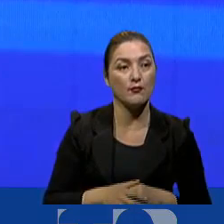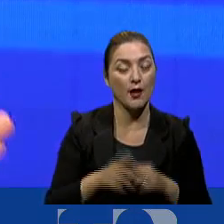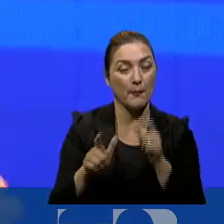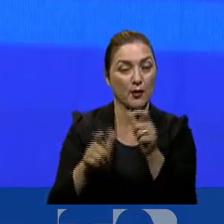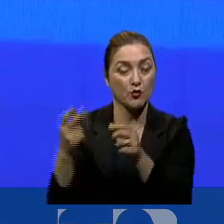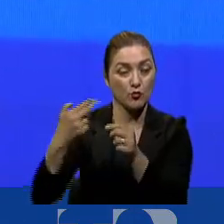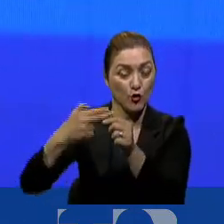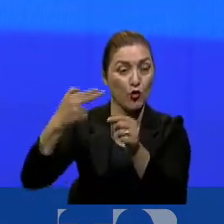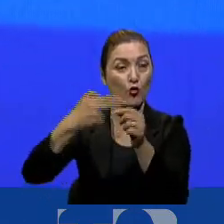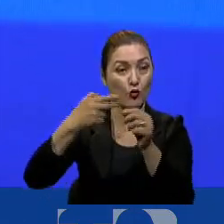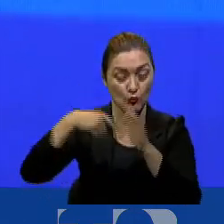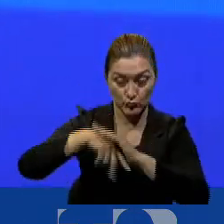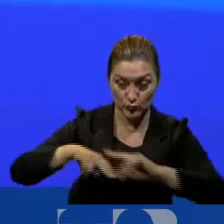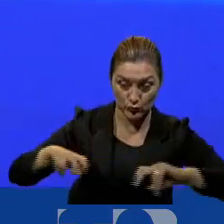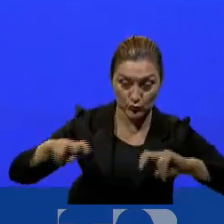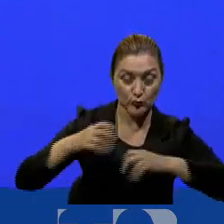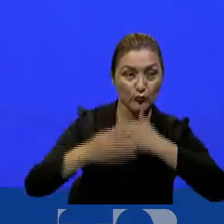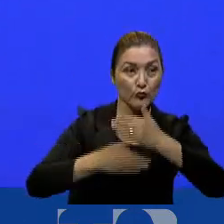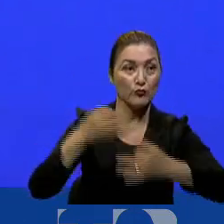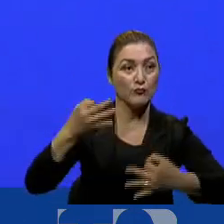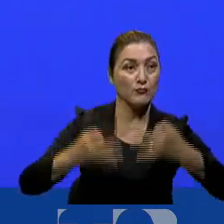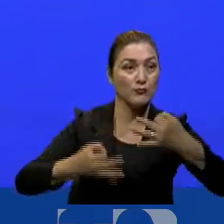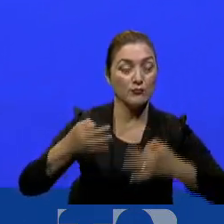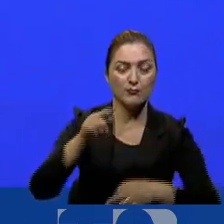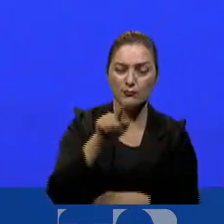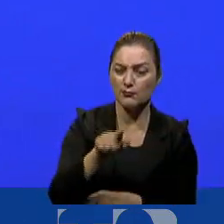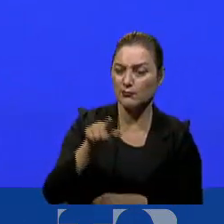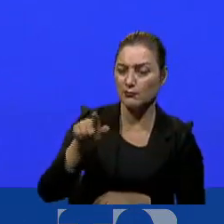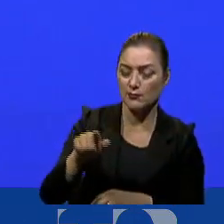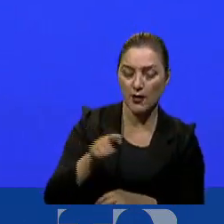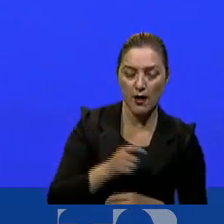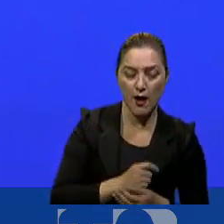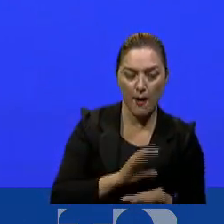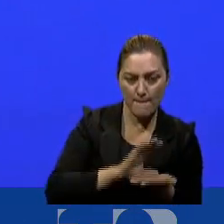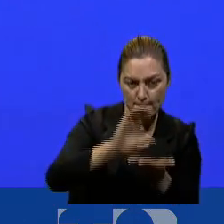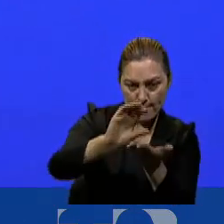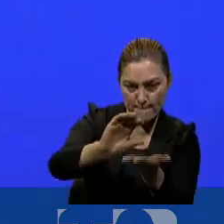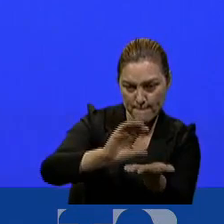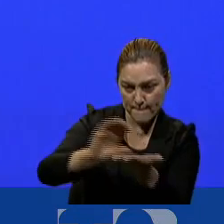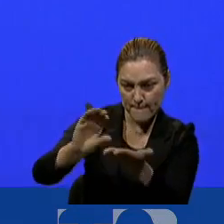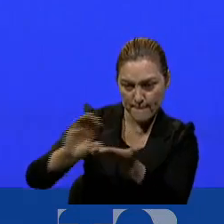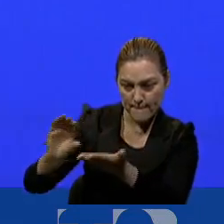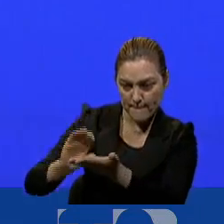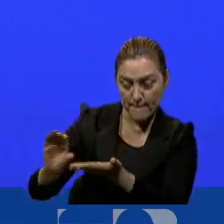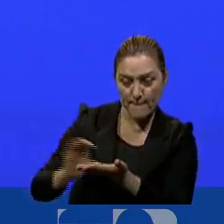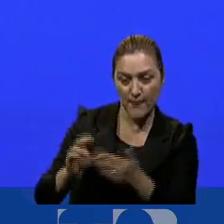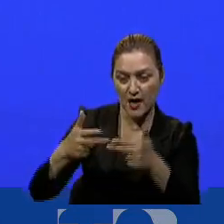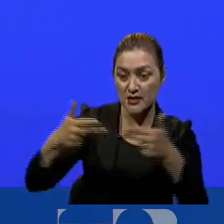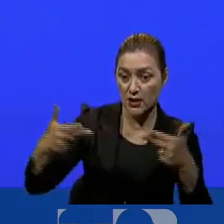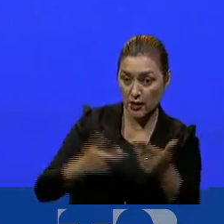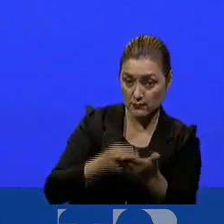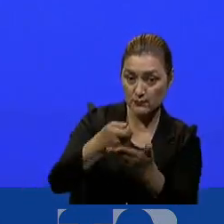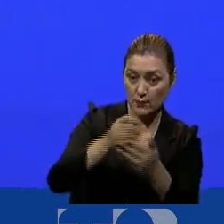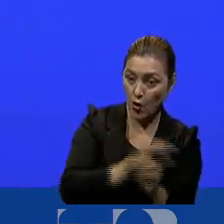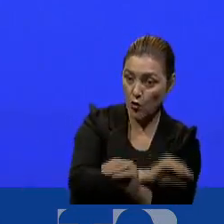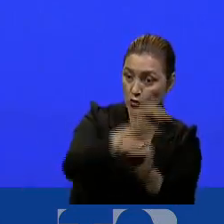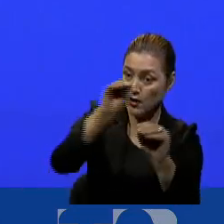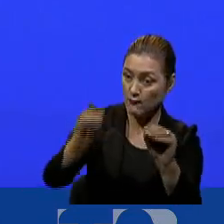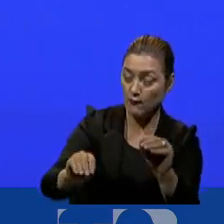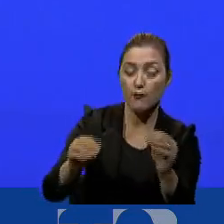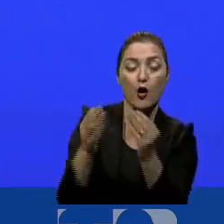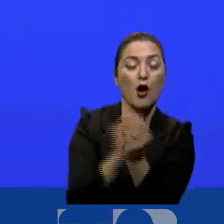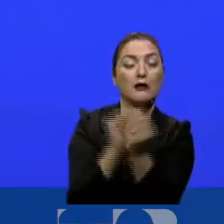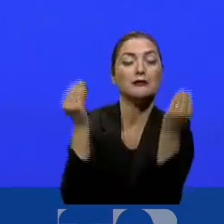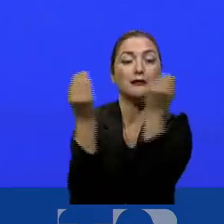que van a ser objeto de procesamiento han sido beneficiarios a través del cobro de cheques o de transferencias